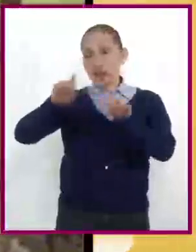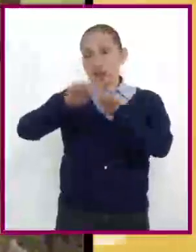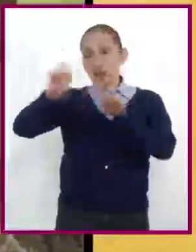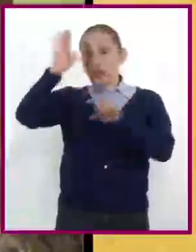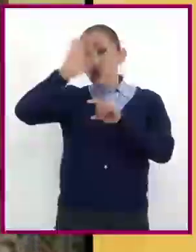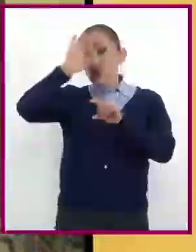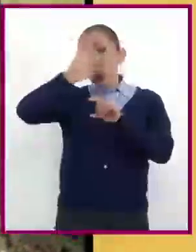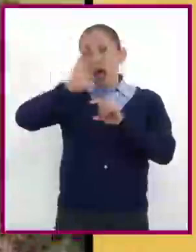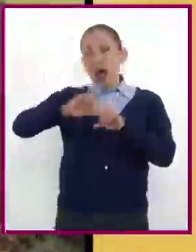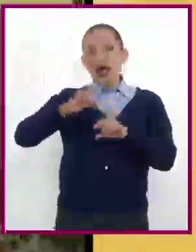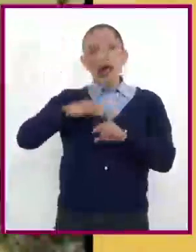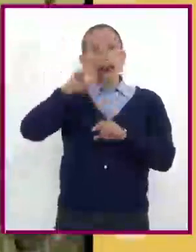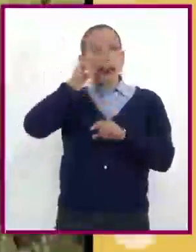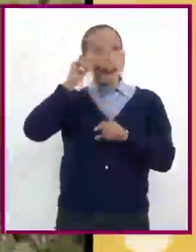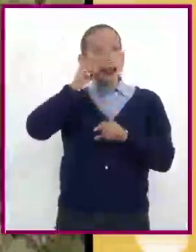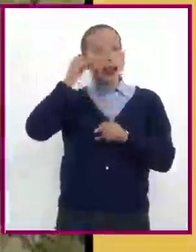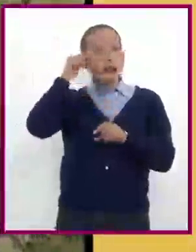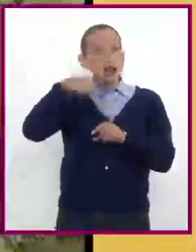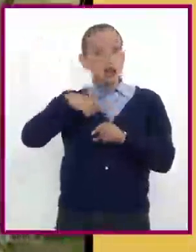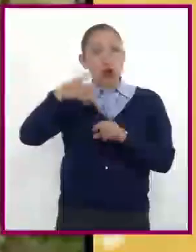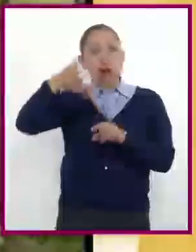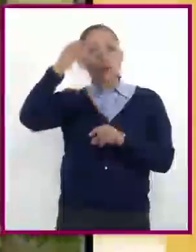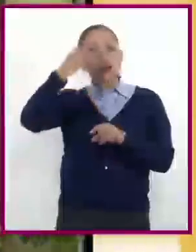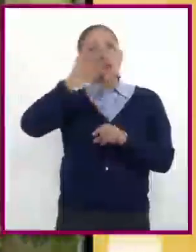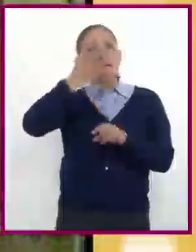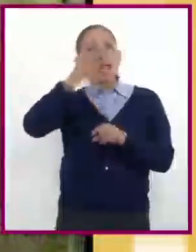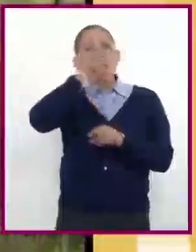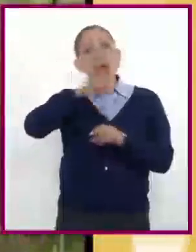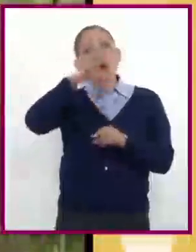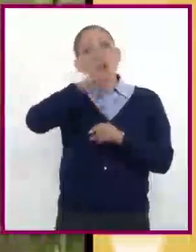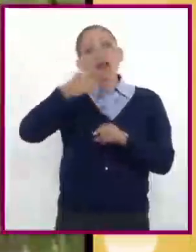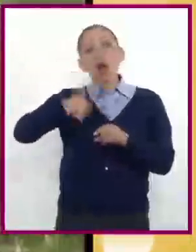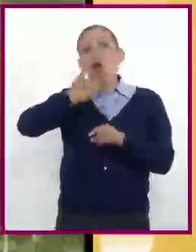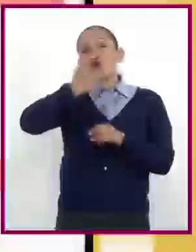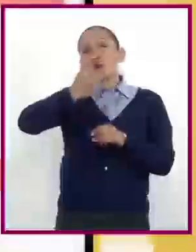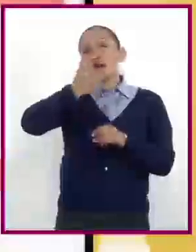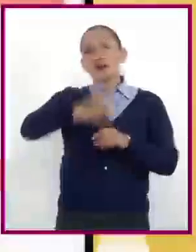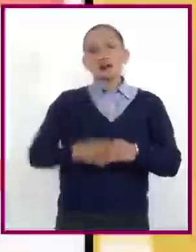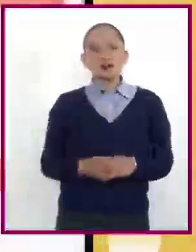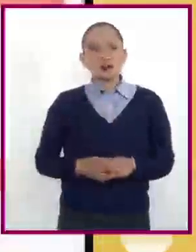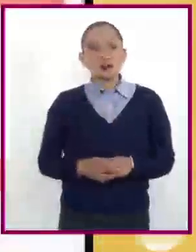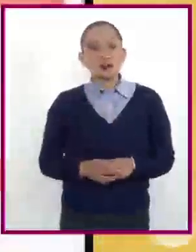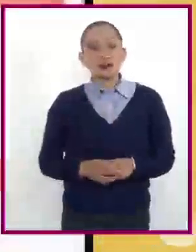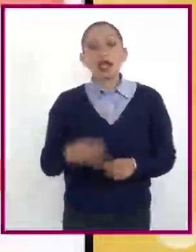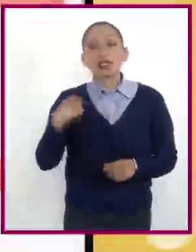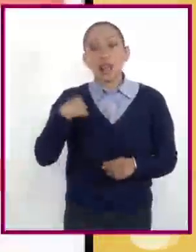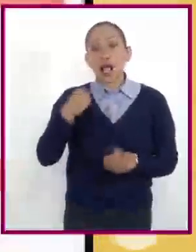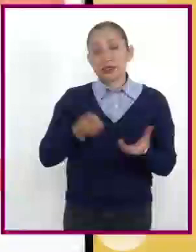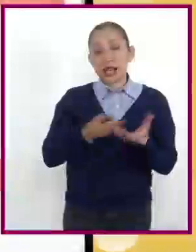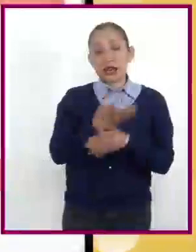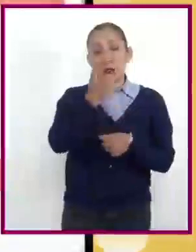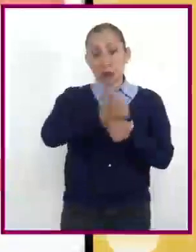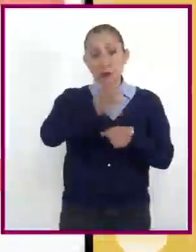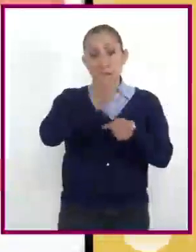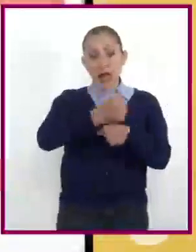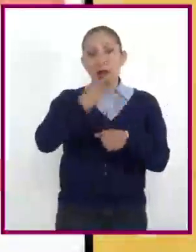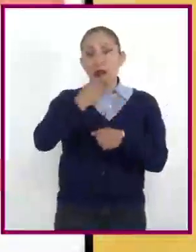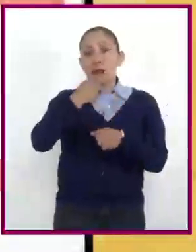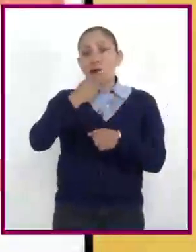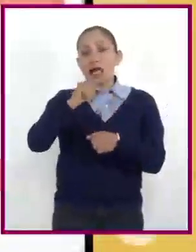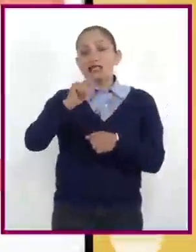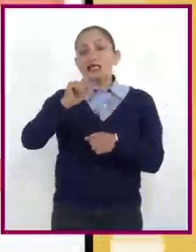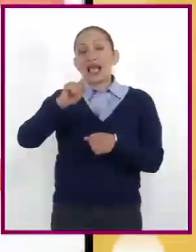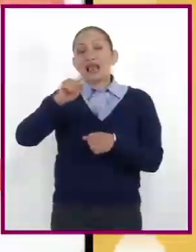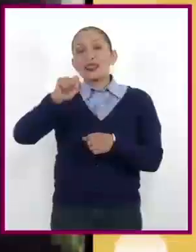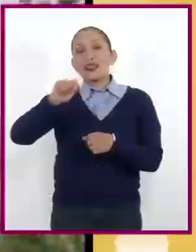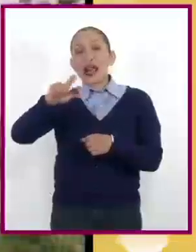Emiliano Zapata, para que así aprendo bien nuestra lengua y nuestra costumbre. Ya saliendo de la primaria hablamos el celtal y